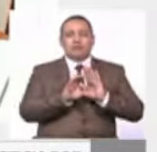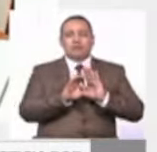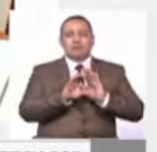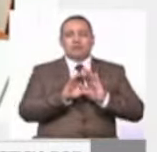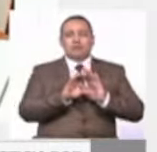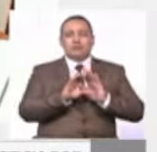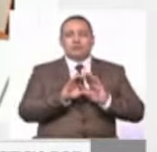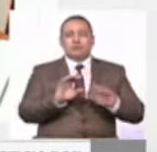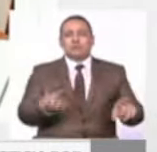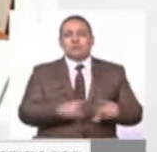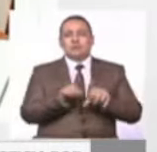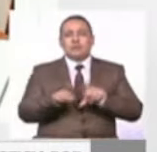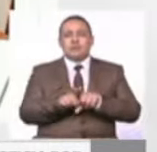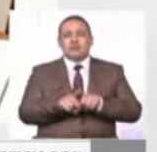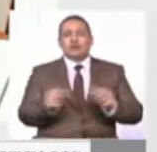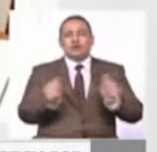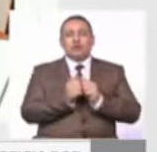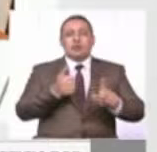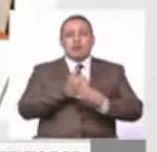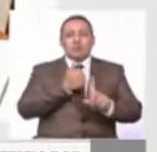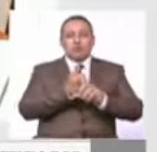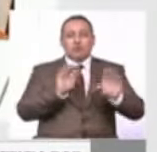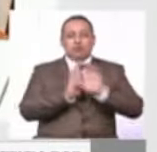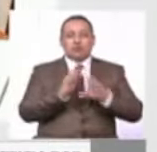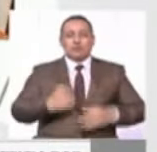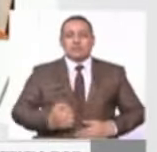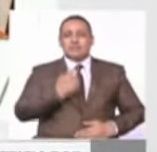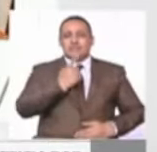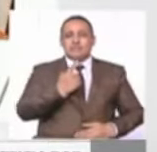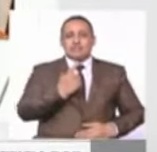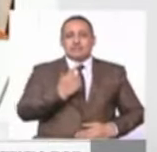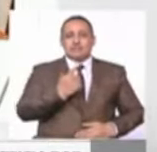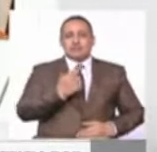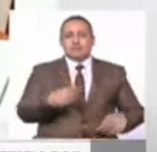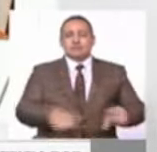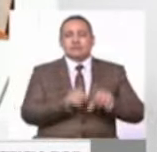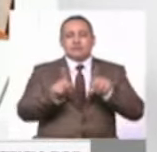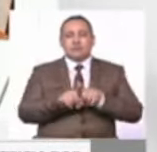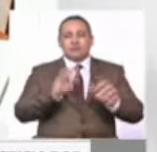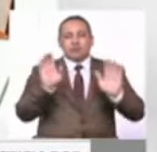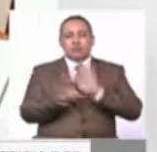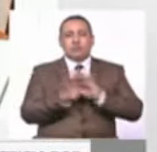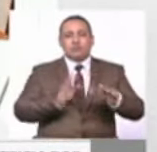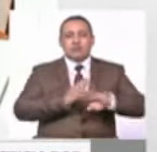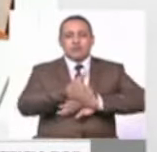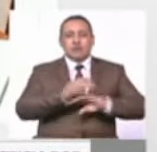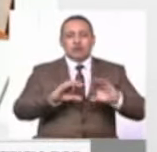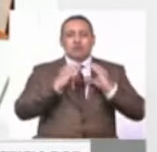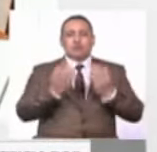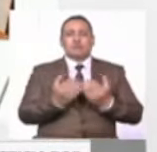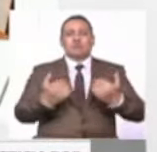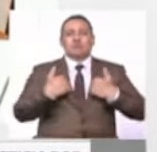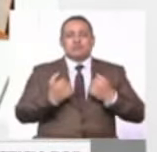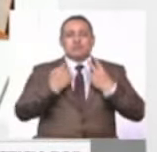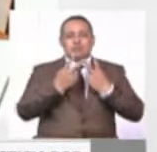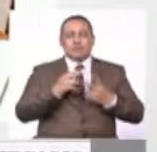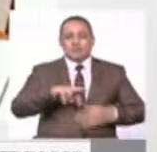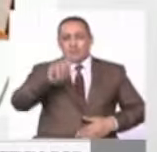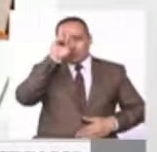ejemplo la propia Constitución dice que para ser postular al congreso ser peruano